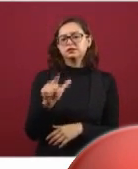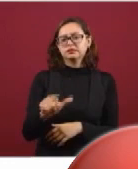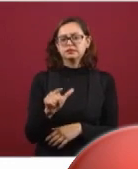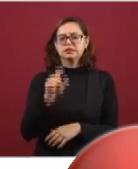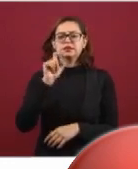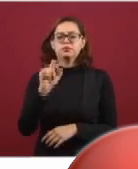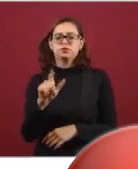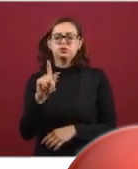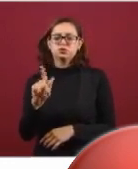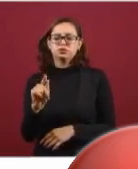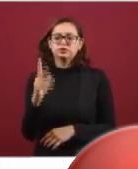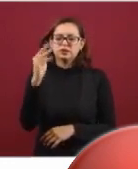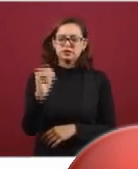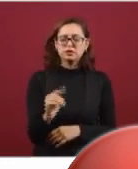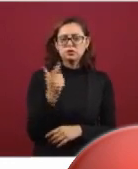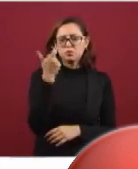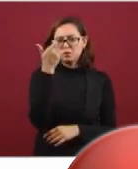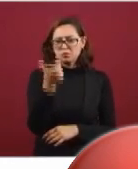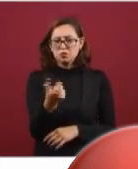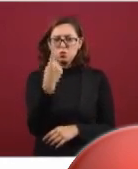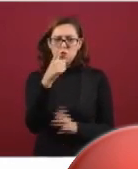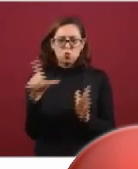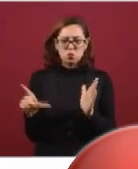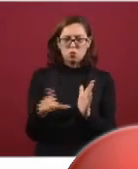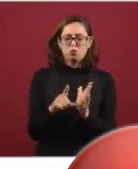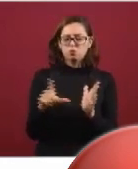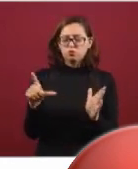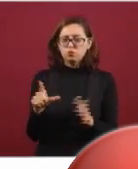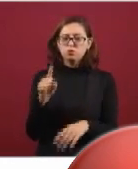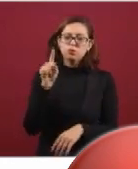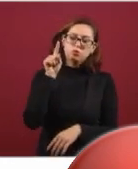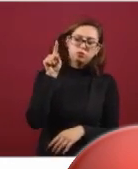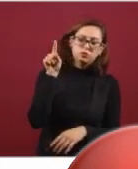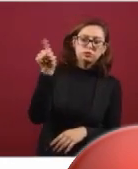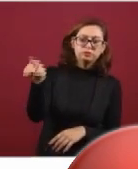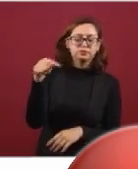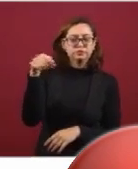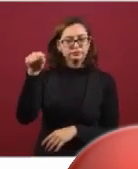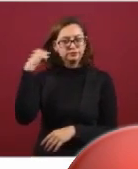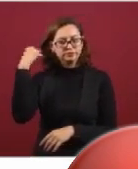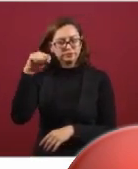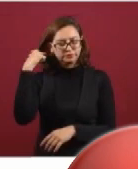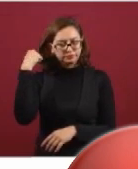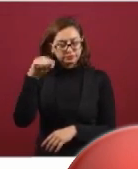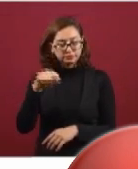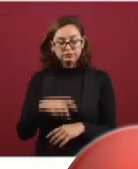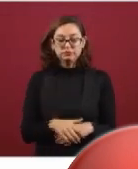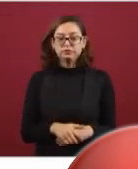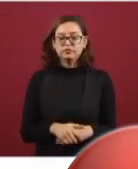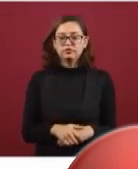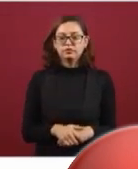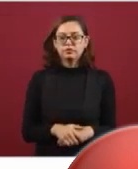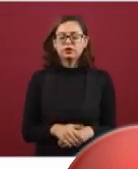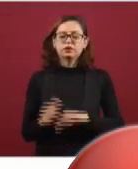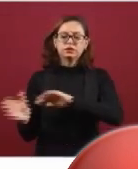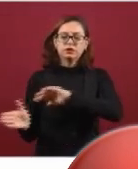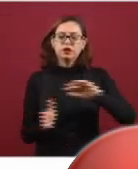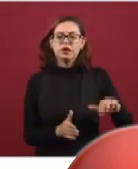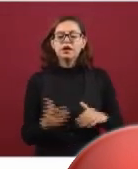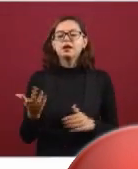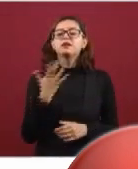pesos con 79 centavos por litro el precio al público en Centro Tabasco. En el caso de la gasolina